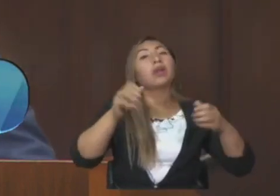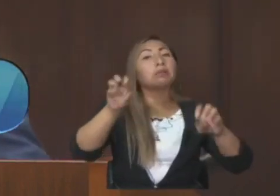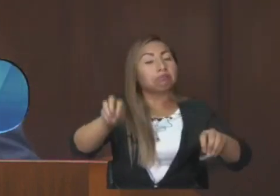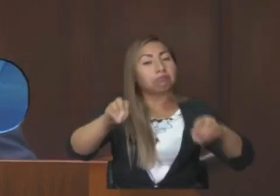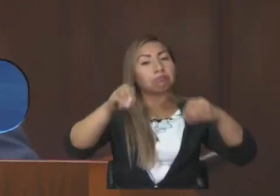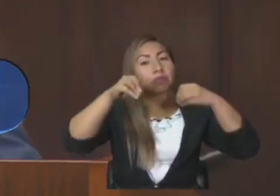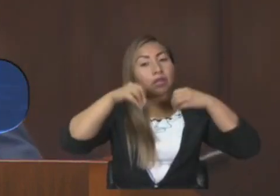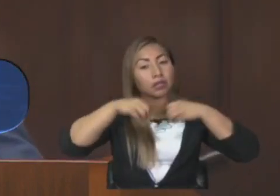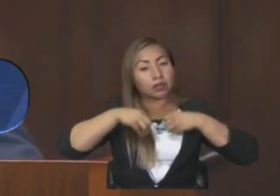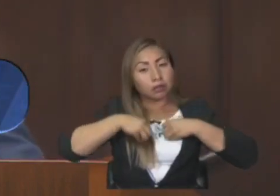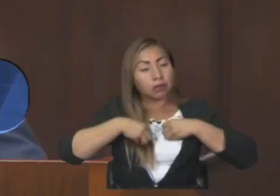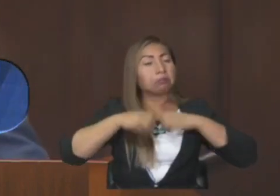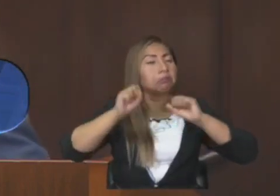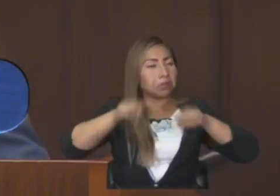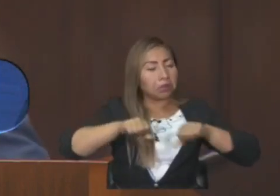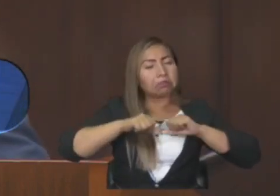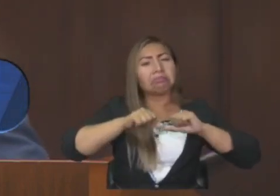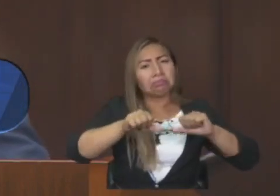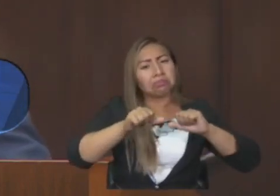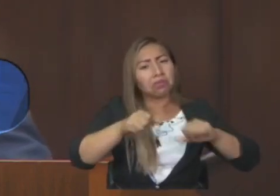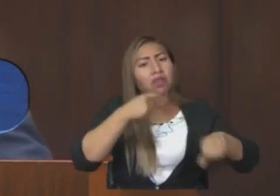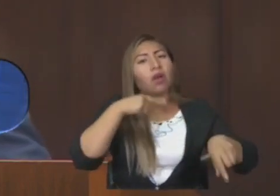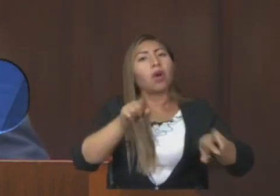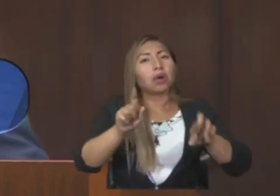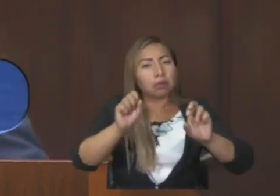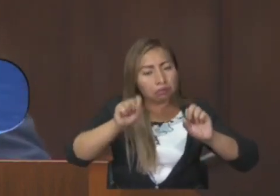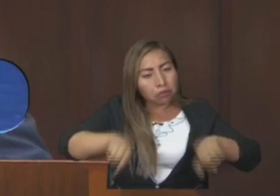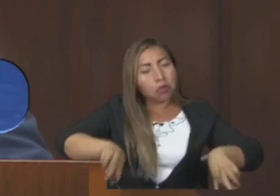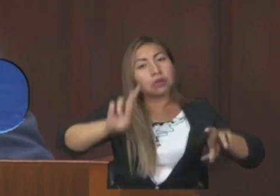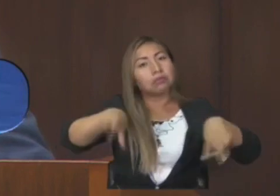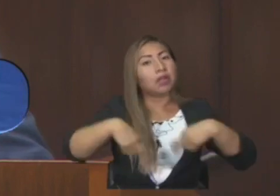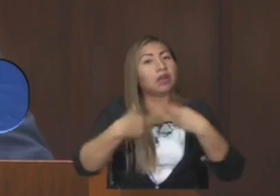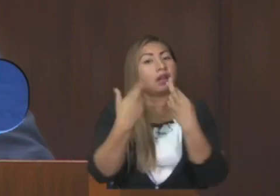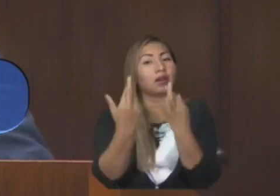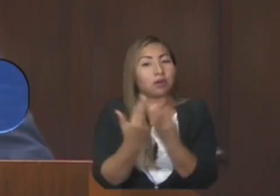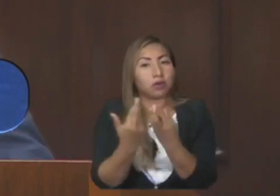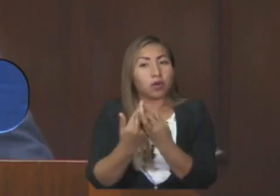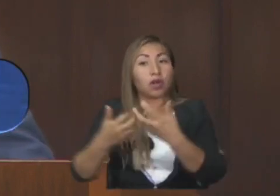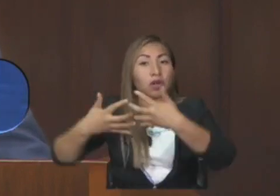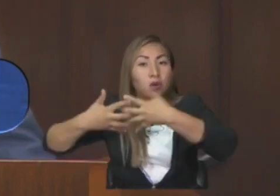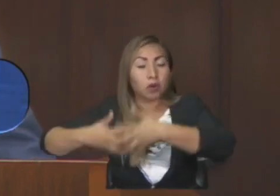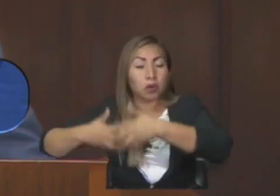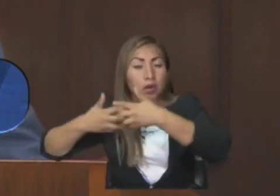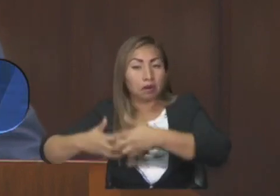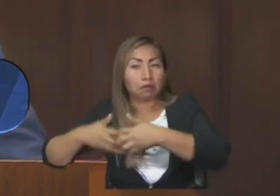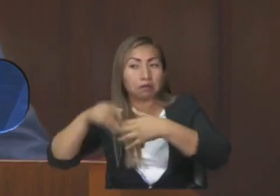continúa aceptando sostener reuniones con la empresa en base a dicho tratado.